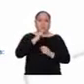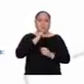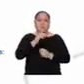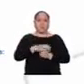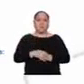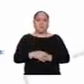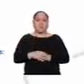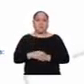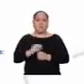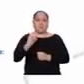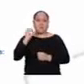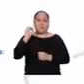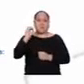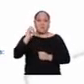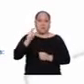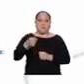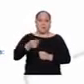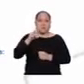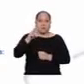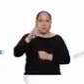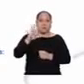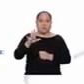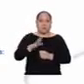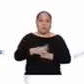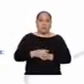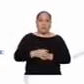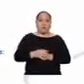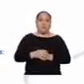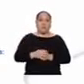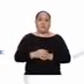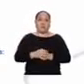falta 0,25.